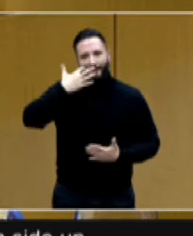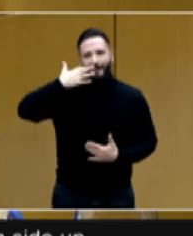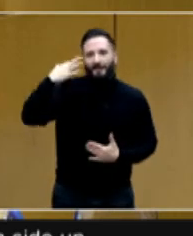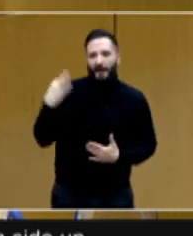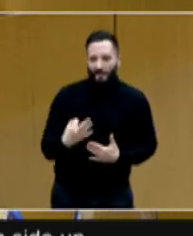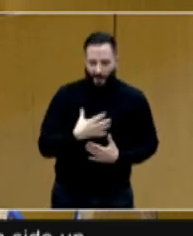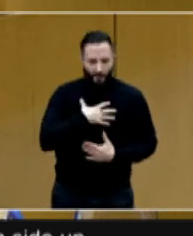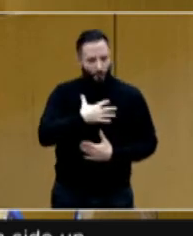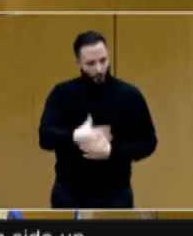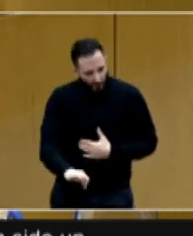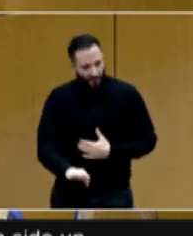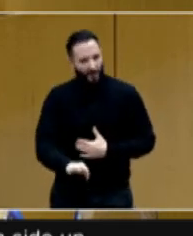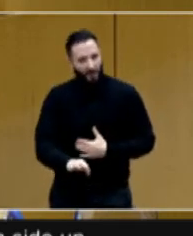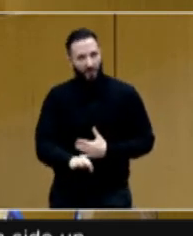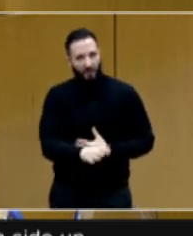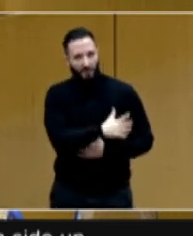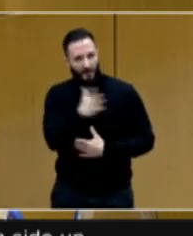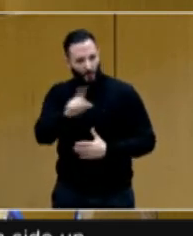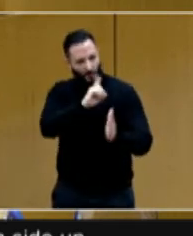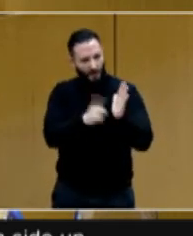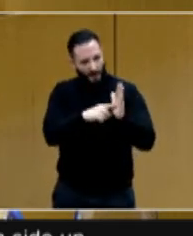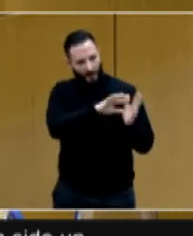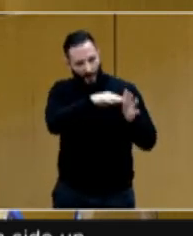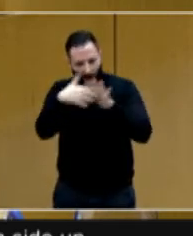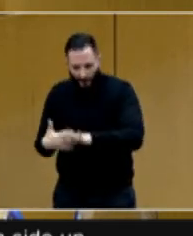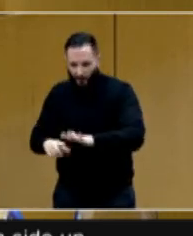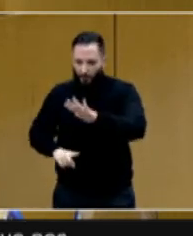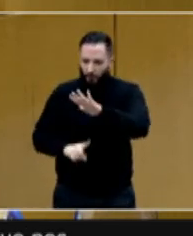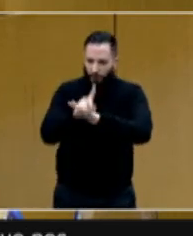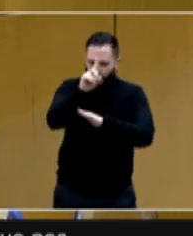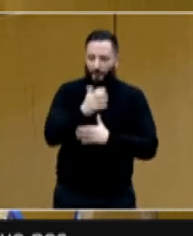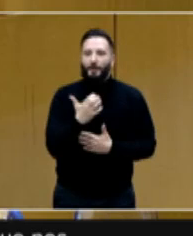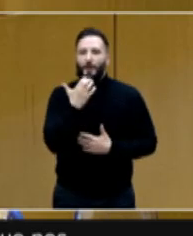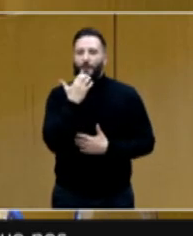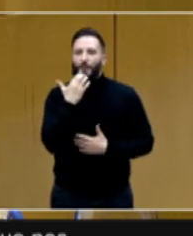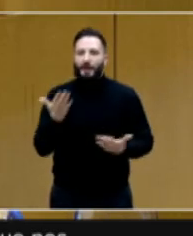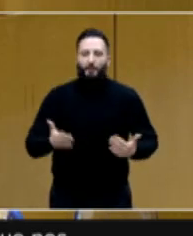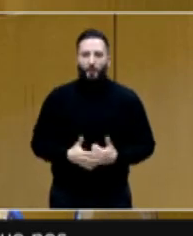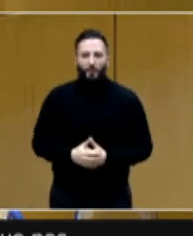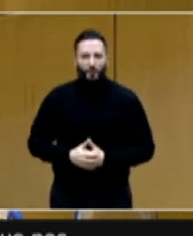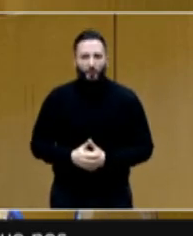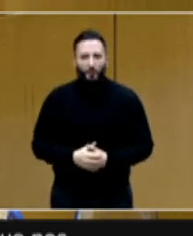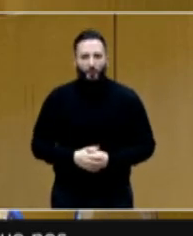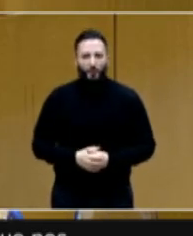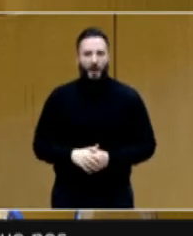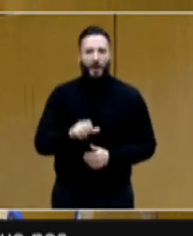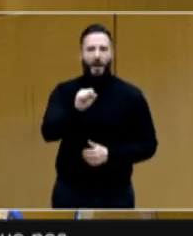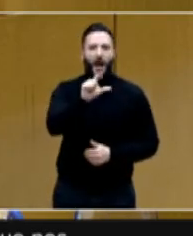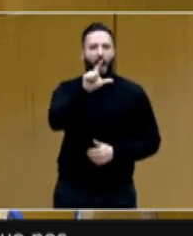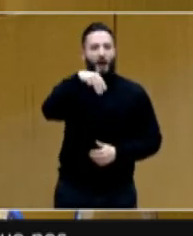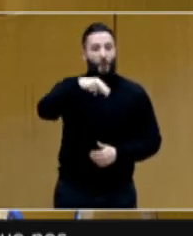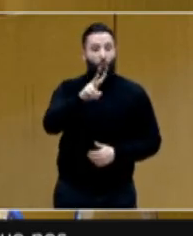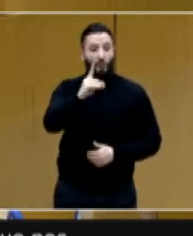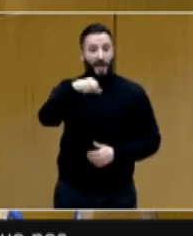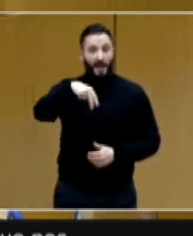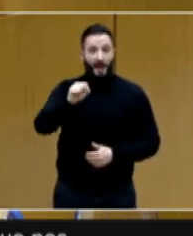posibilidad de Mejor dicho del desarrollo de la ley por ejemplo almudena se refería antes